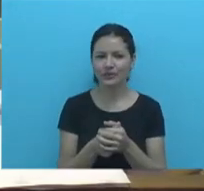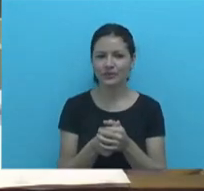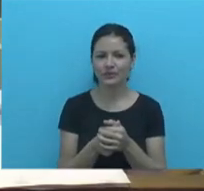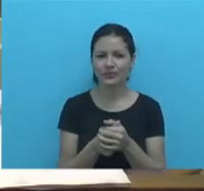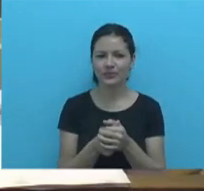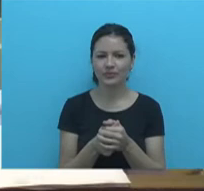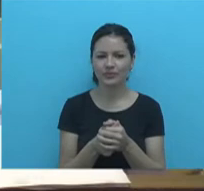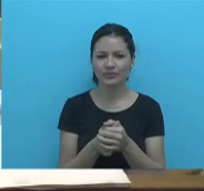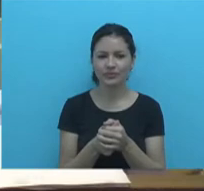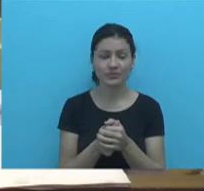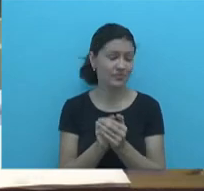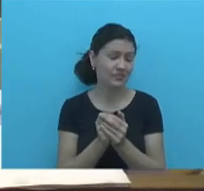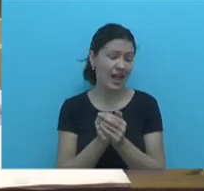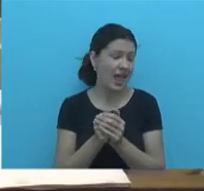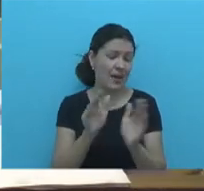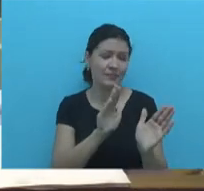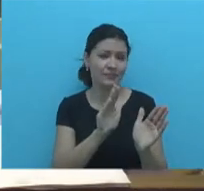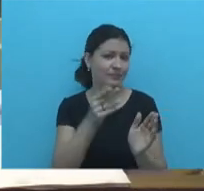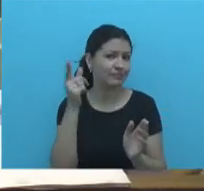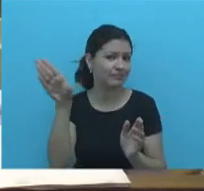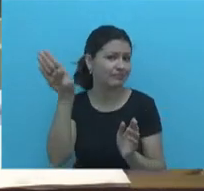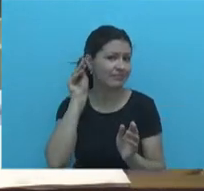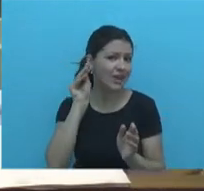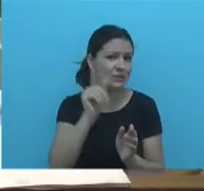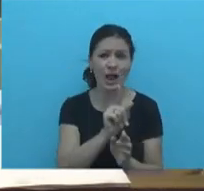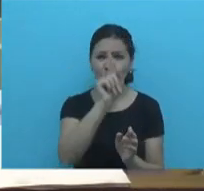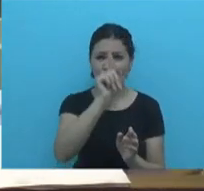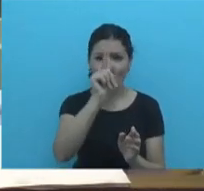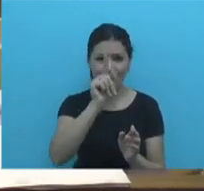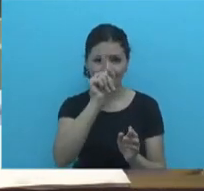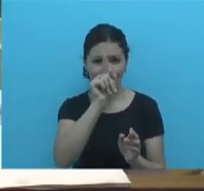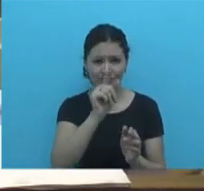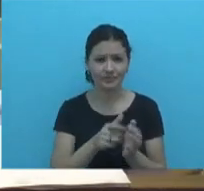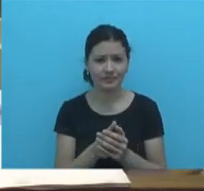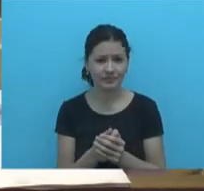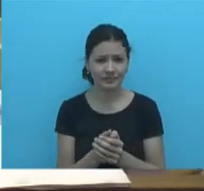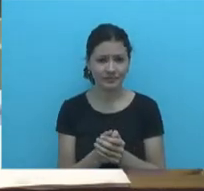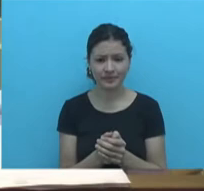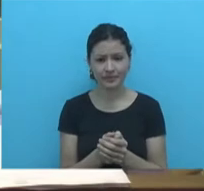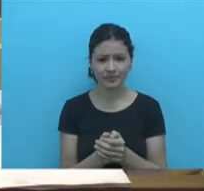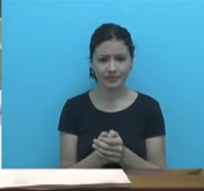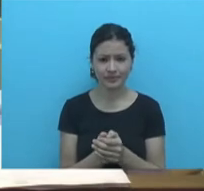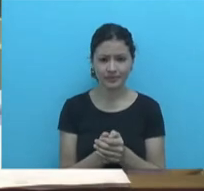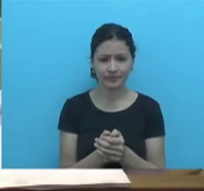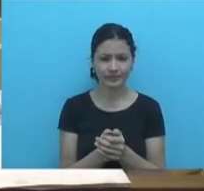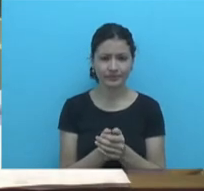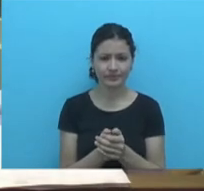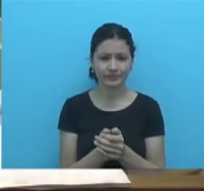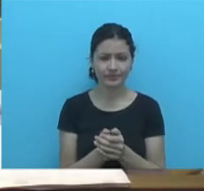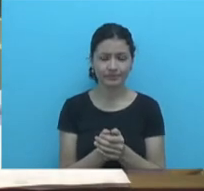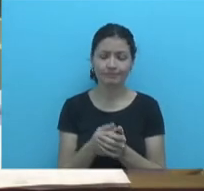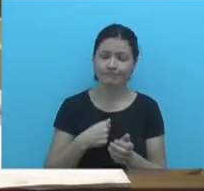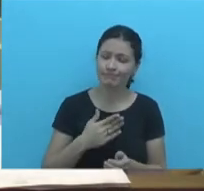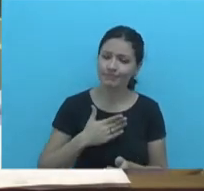escuchan que es un norteño o con acento litoraleño. Así que bueno, espero que